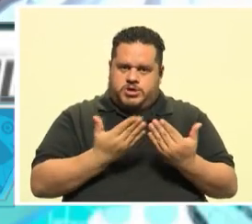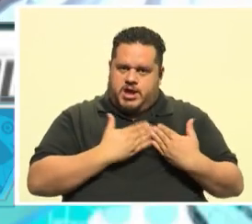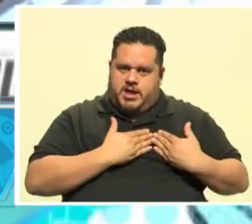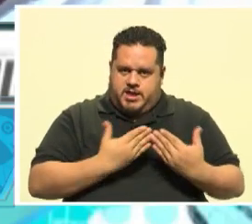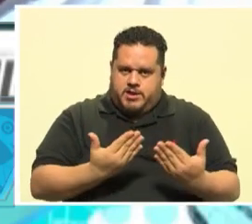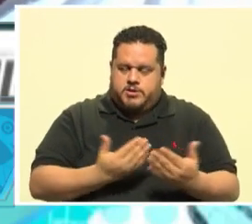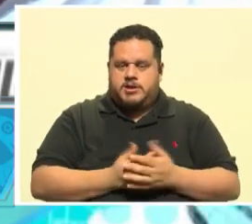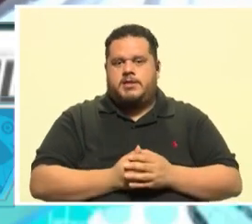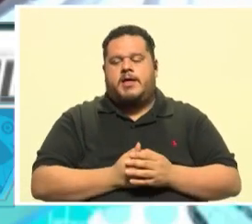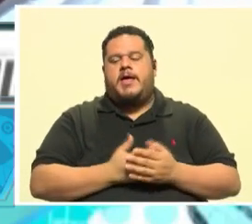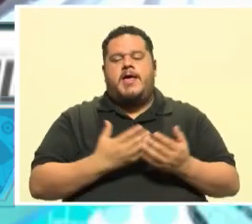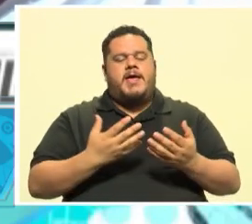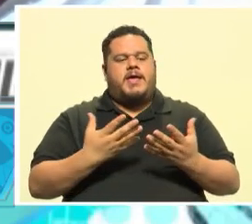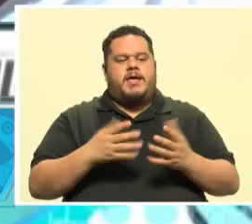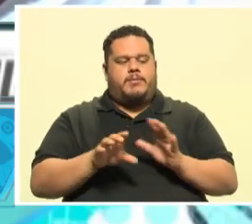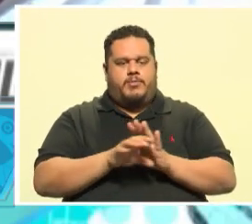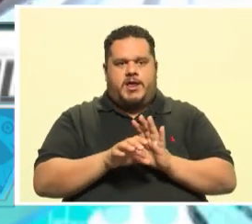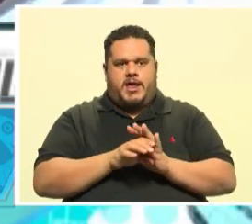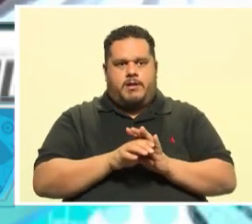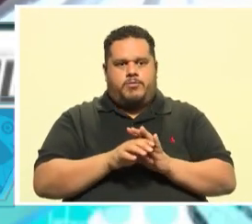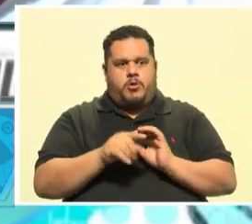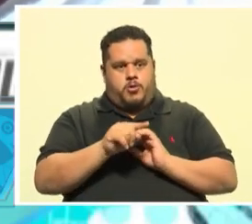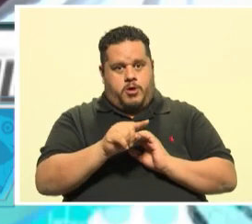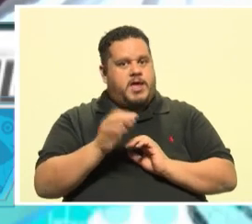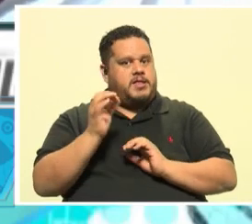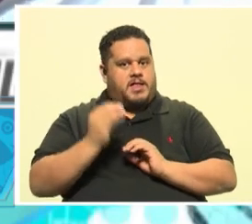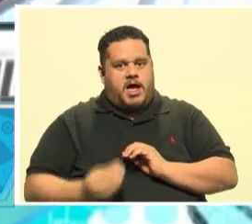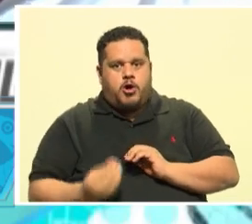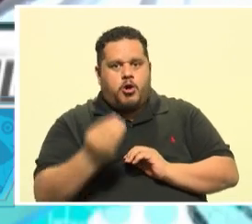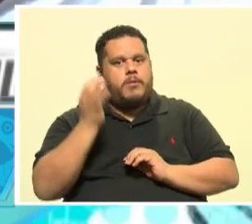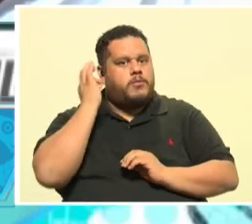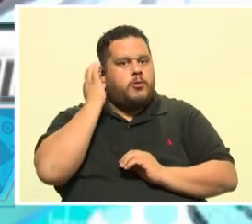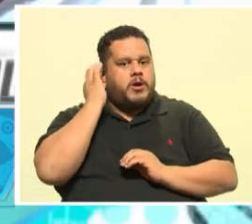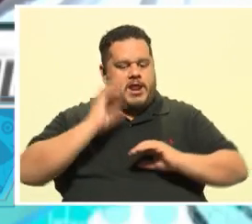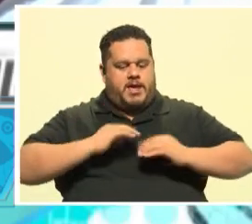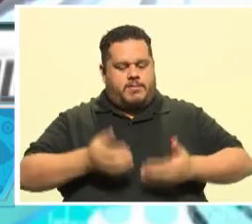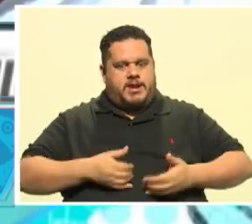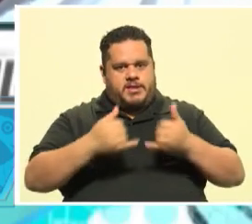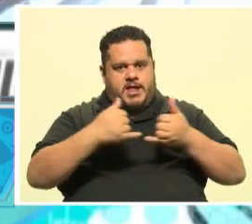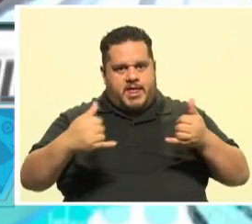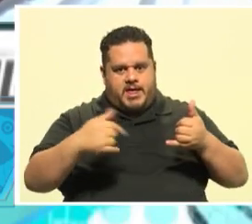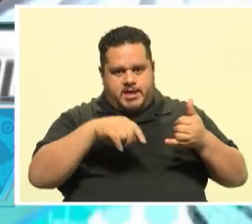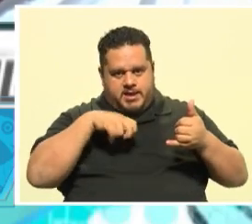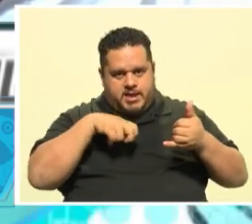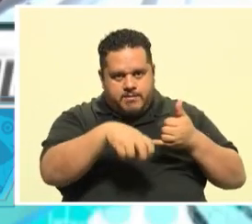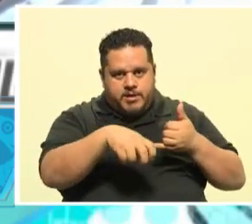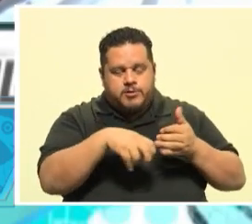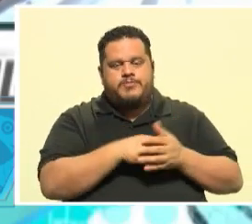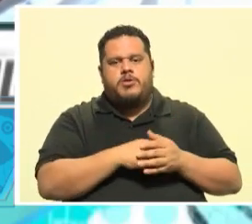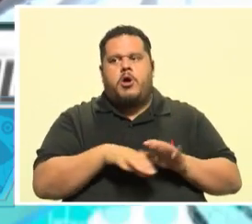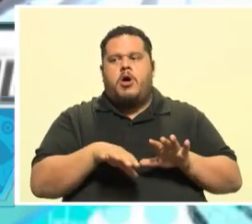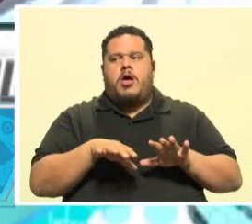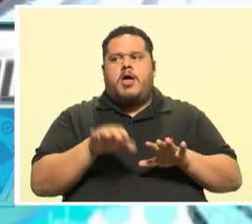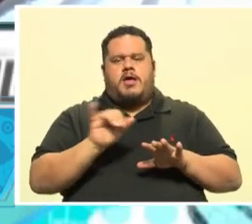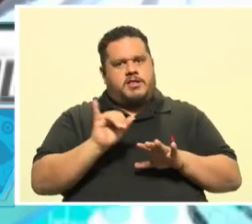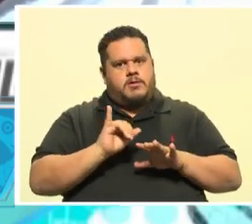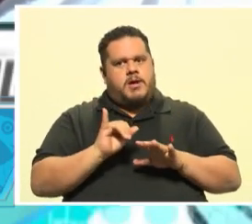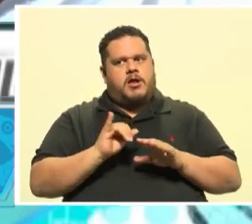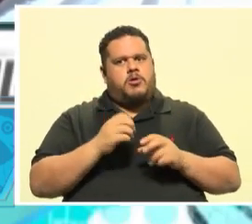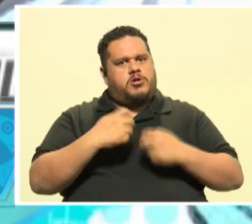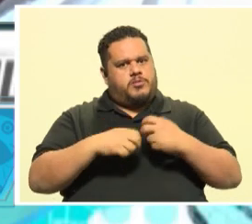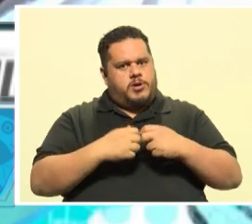condiciones. Y sin duda, las personas más pobres, más empobrecidas, que en los Estados Unidos claramente está